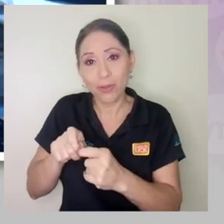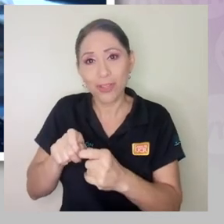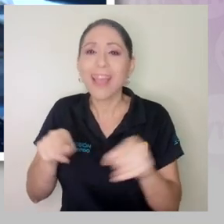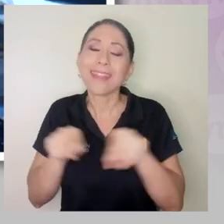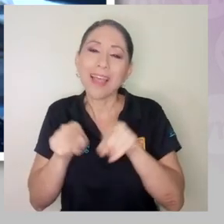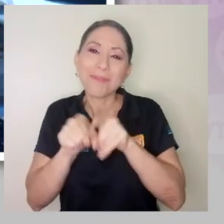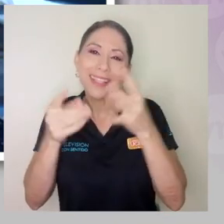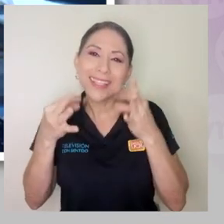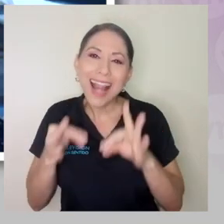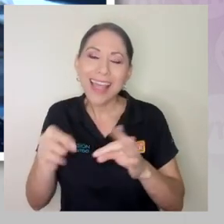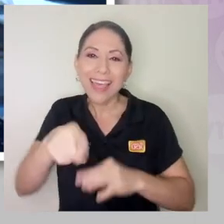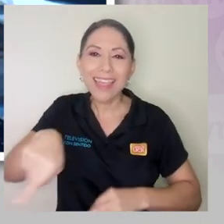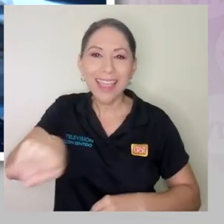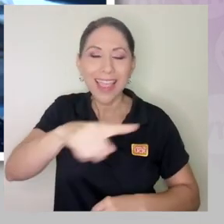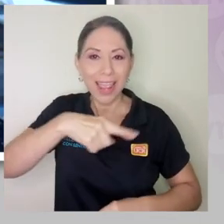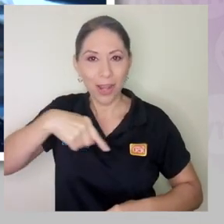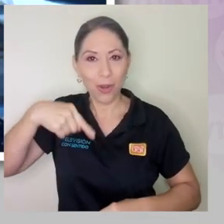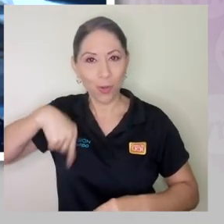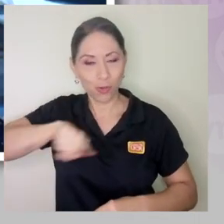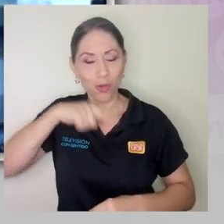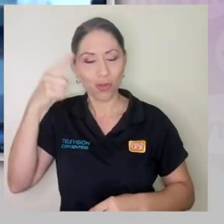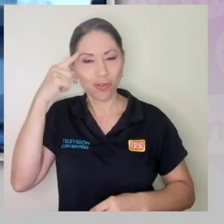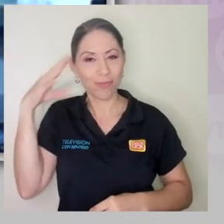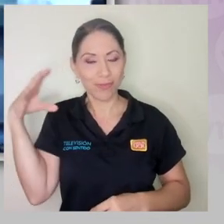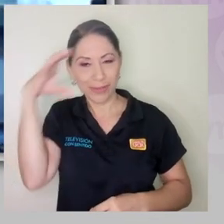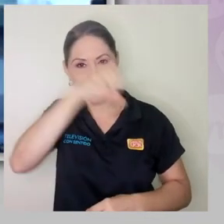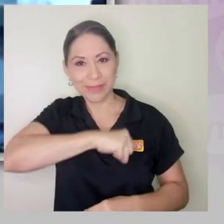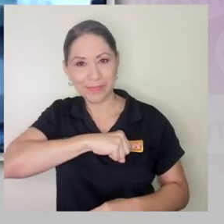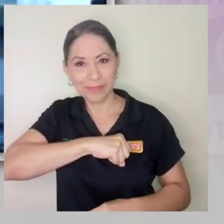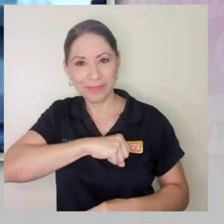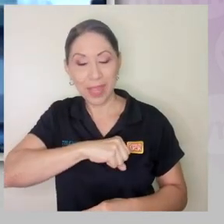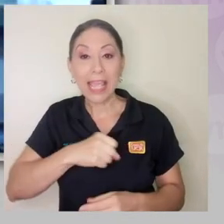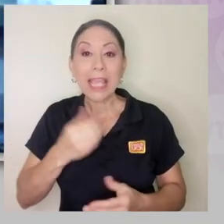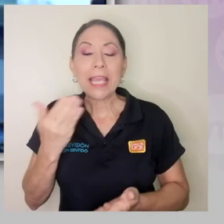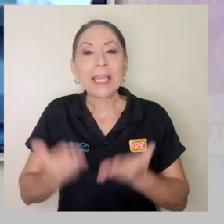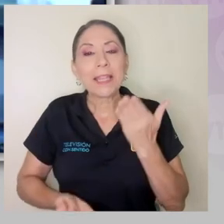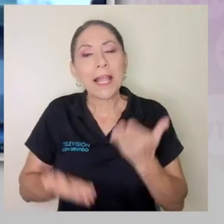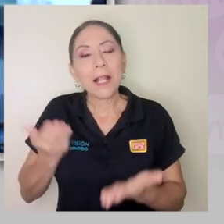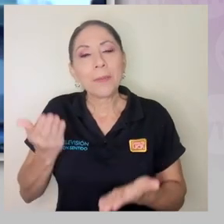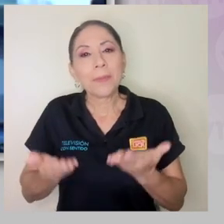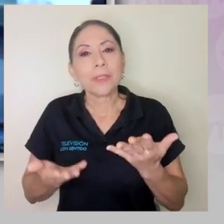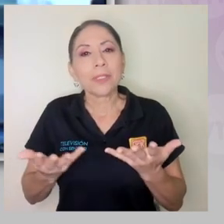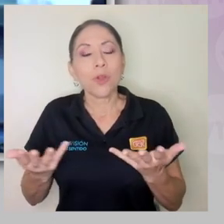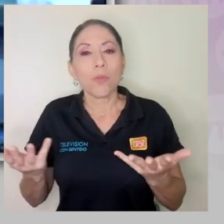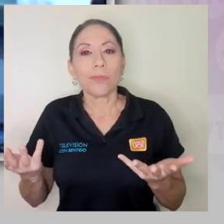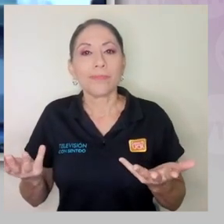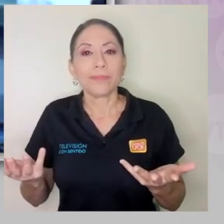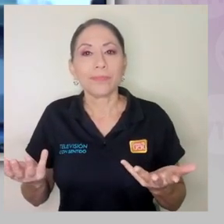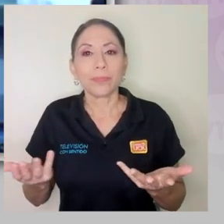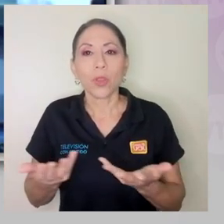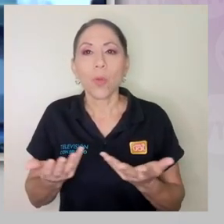permear también a nivel de la conciencia de nosotros consumidores. Y tal vez como